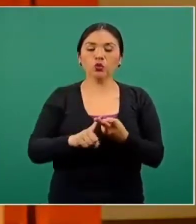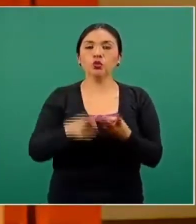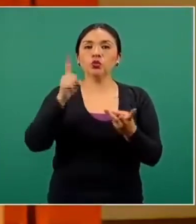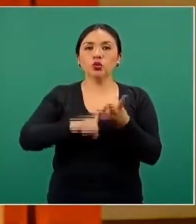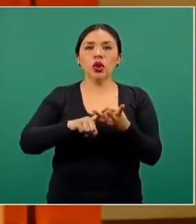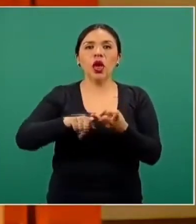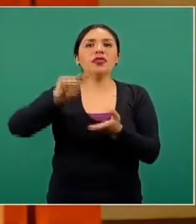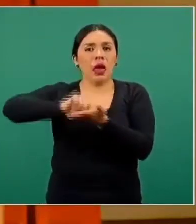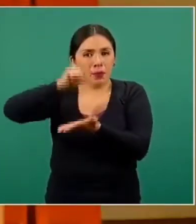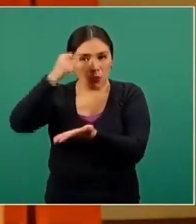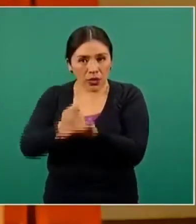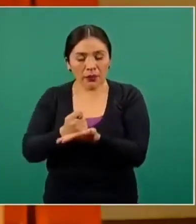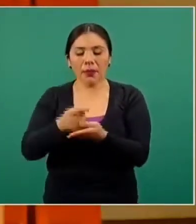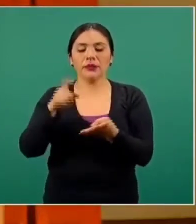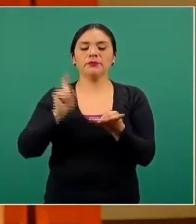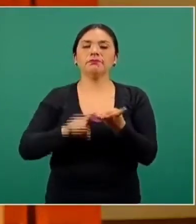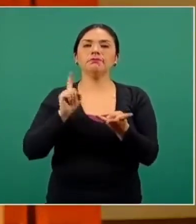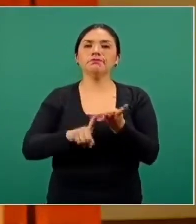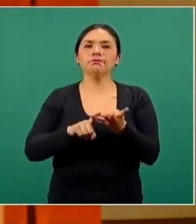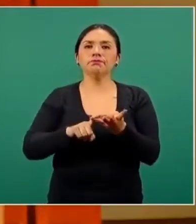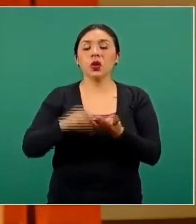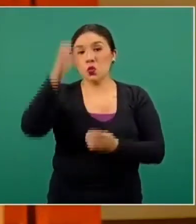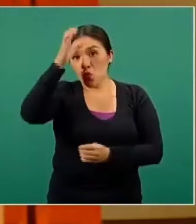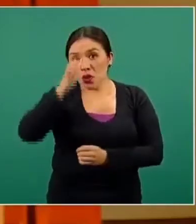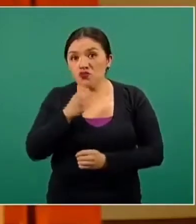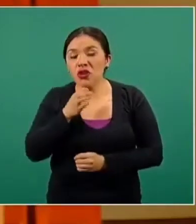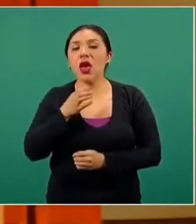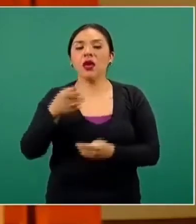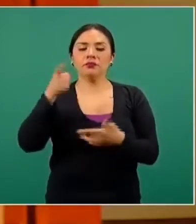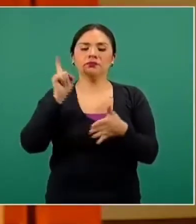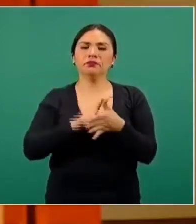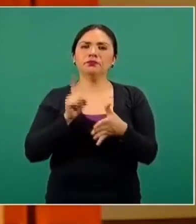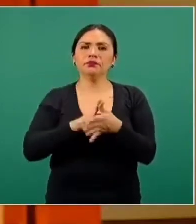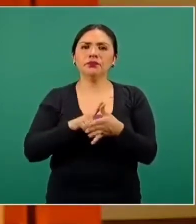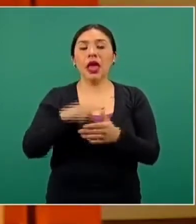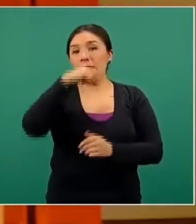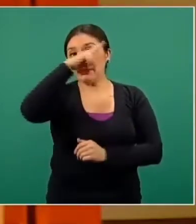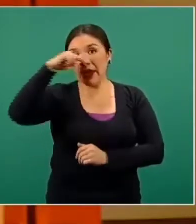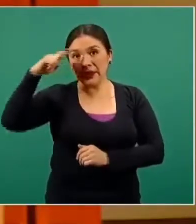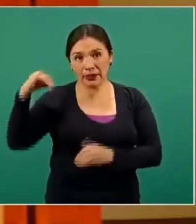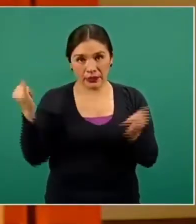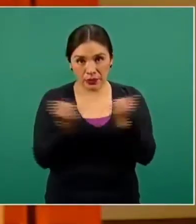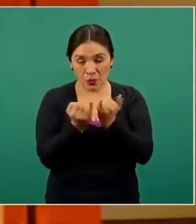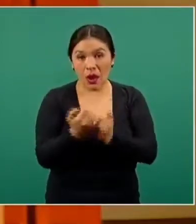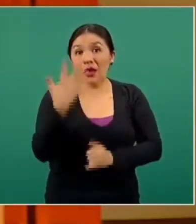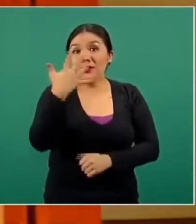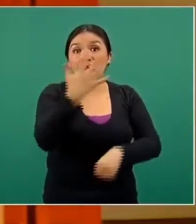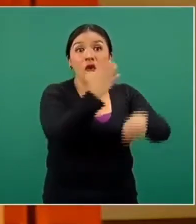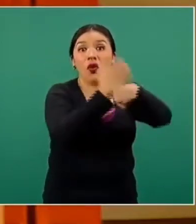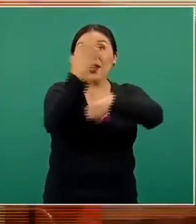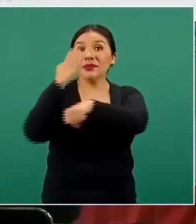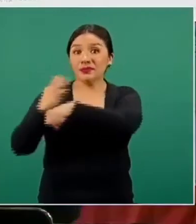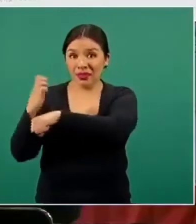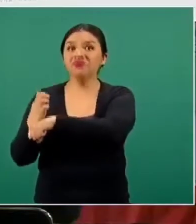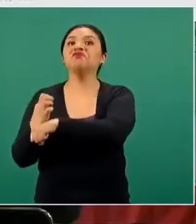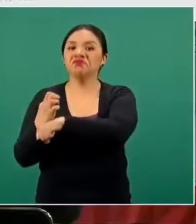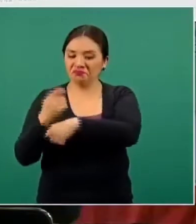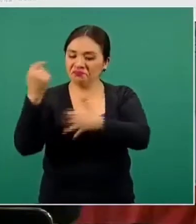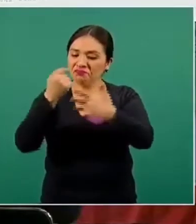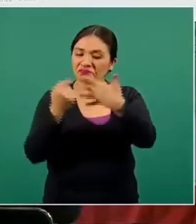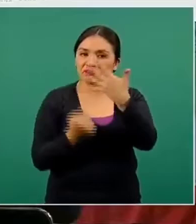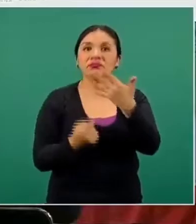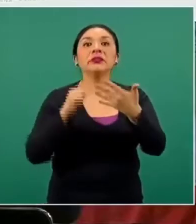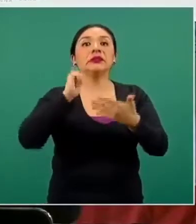de Tamaulipas, el estado de Coahuila y Nayarit. Son las 5 entidades federativas que